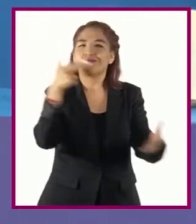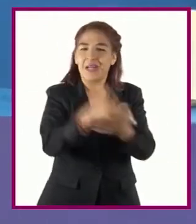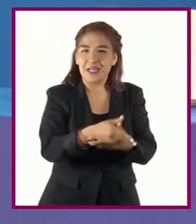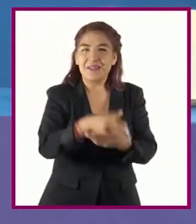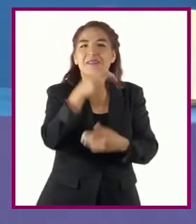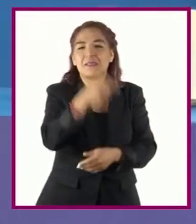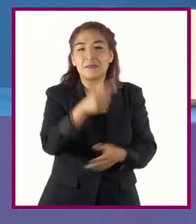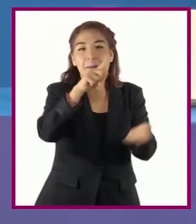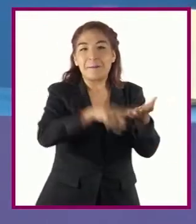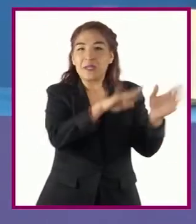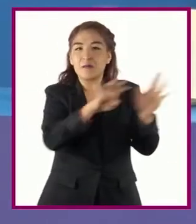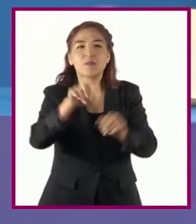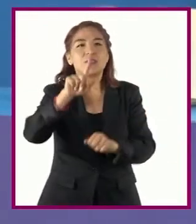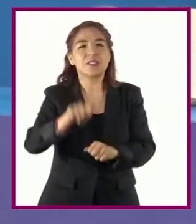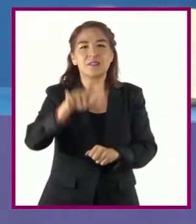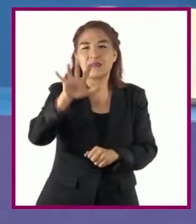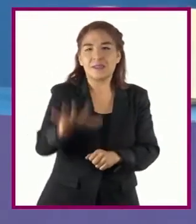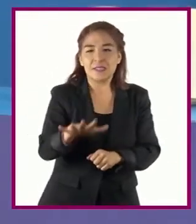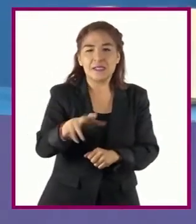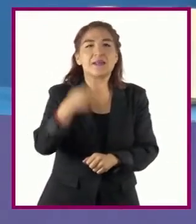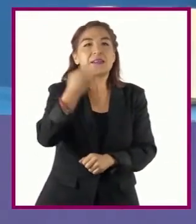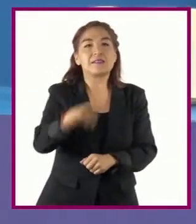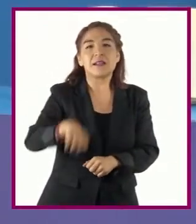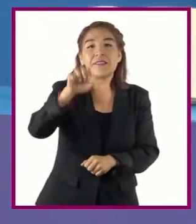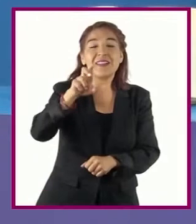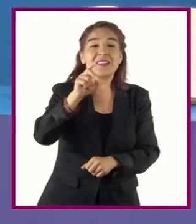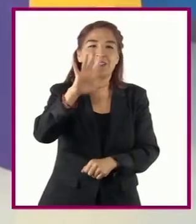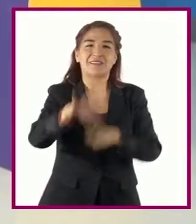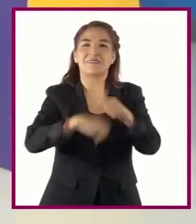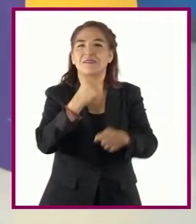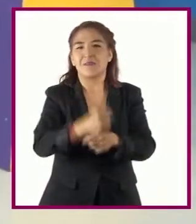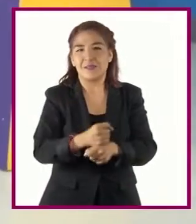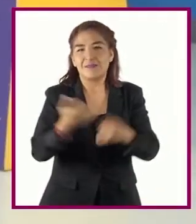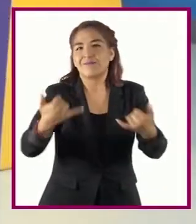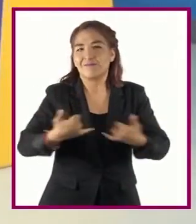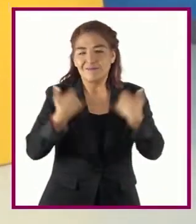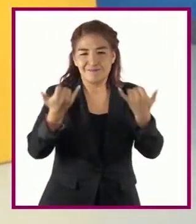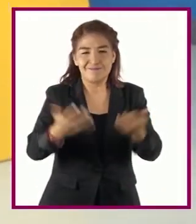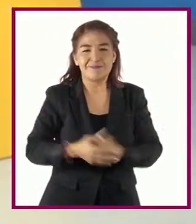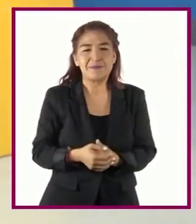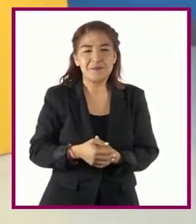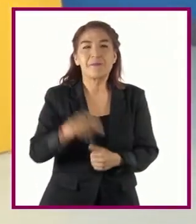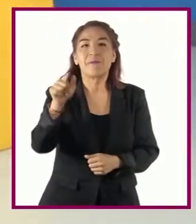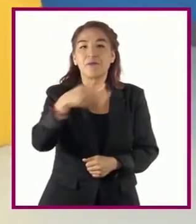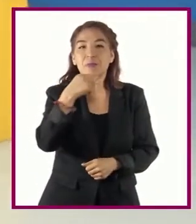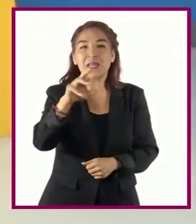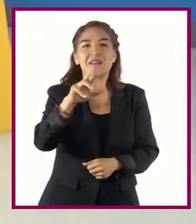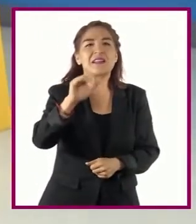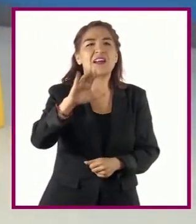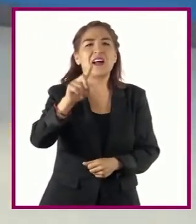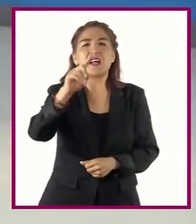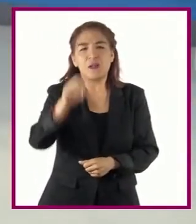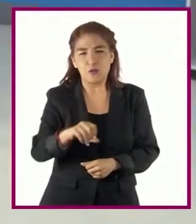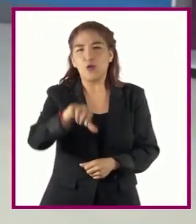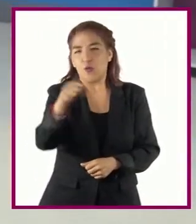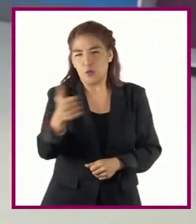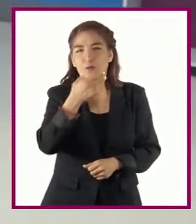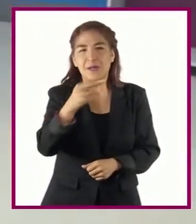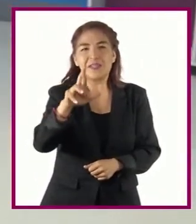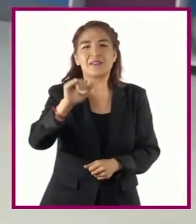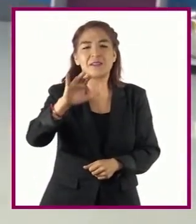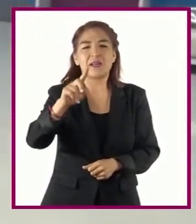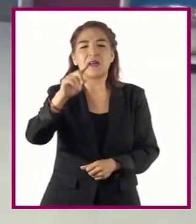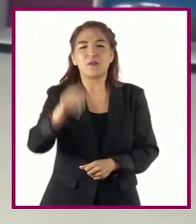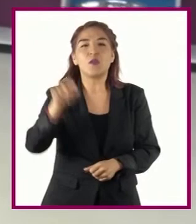en 1975 a la edad de 35 años. Ricardo Morales Avilés nació en